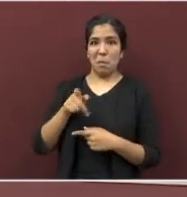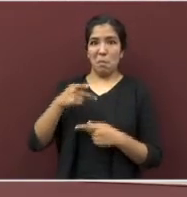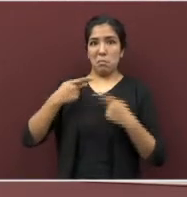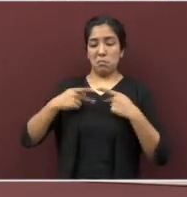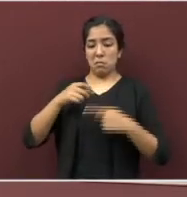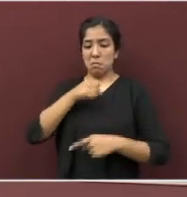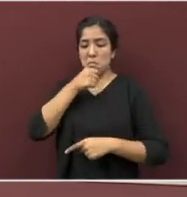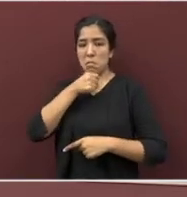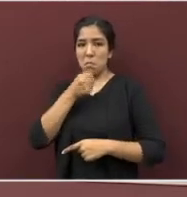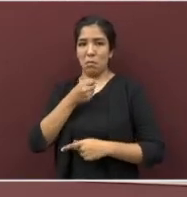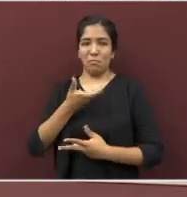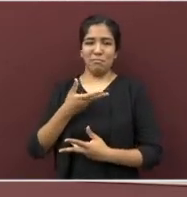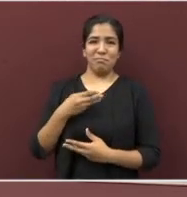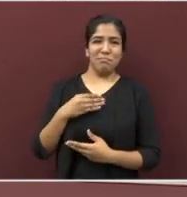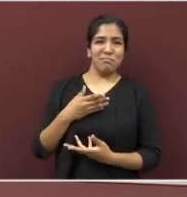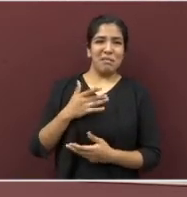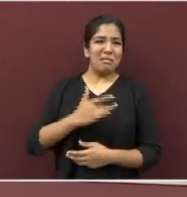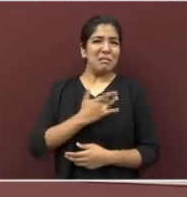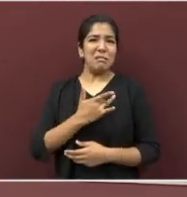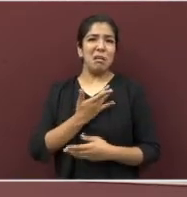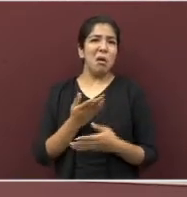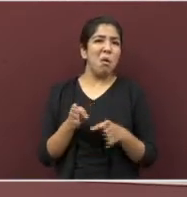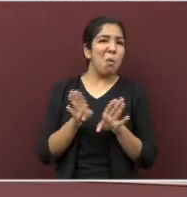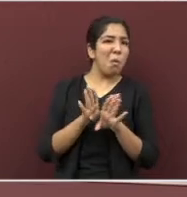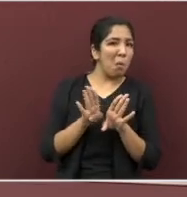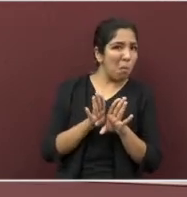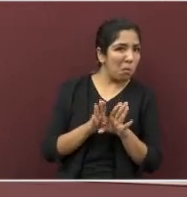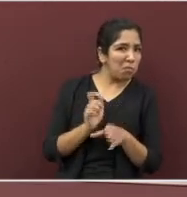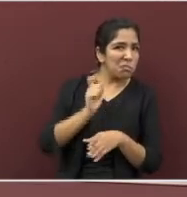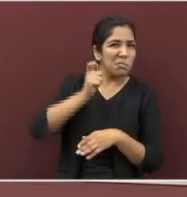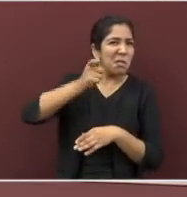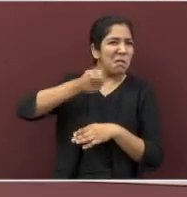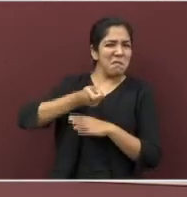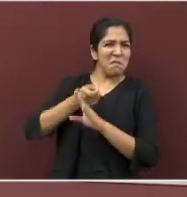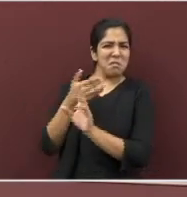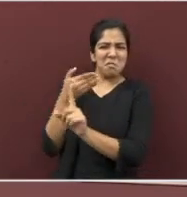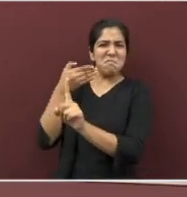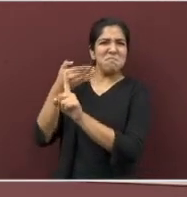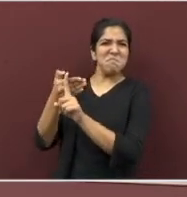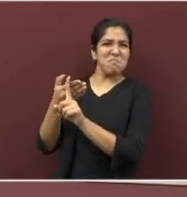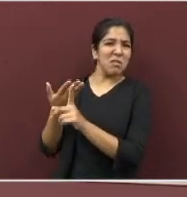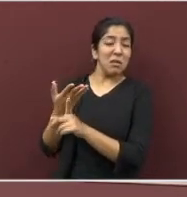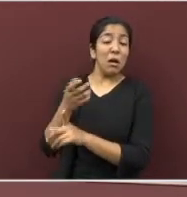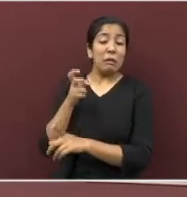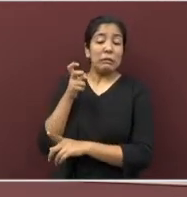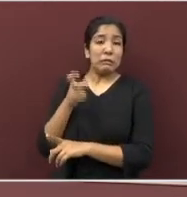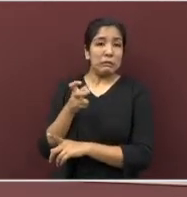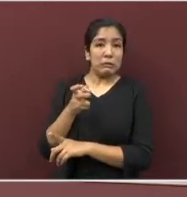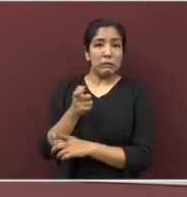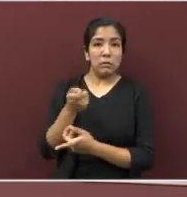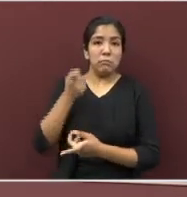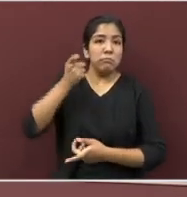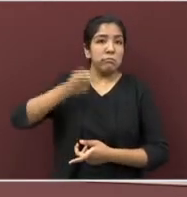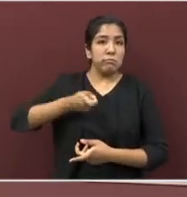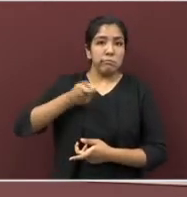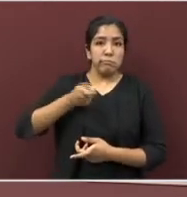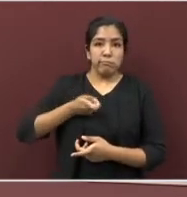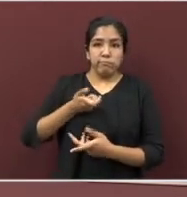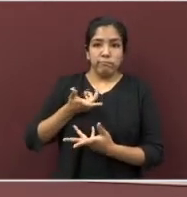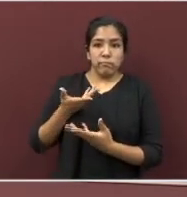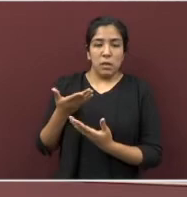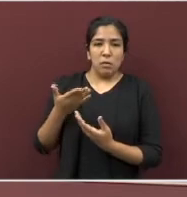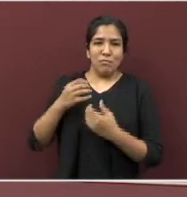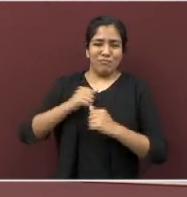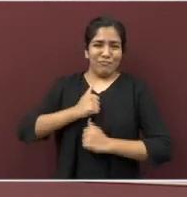el maltrato de las personas mayores es un acto único o repetido qué causa daño o sufrimiento